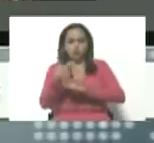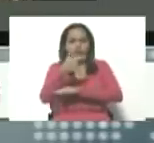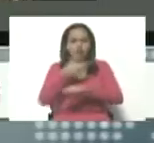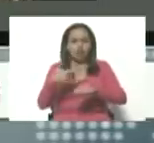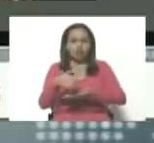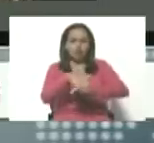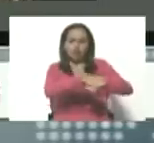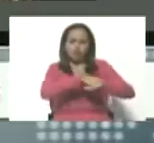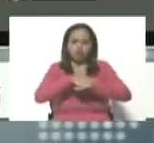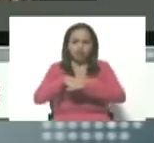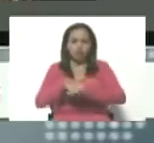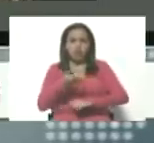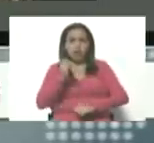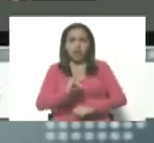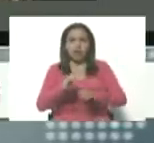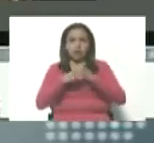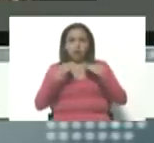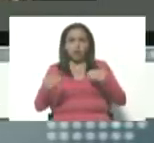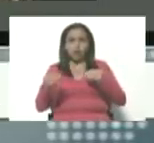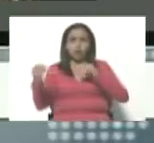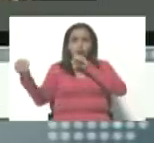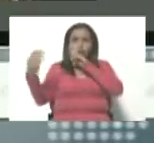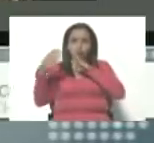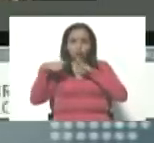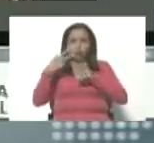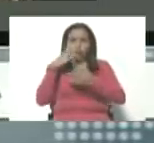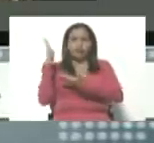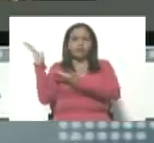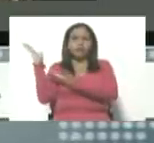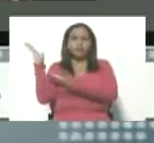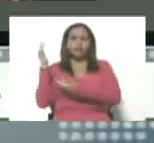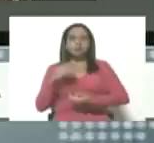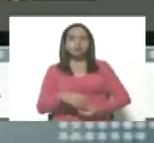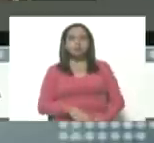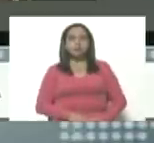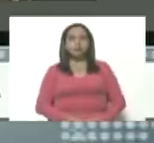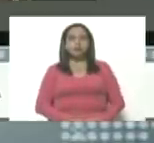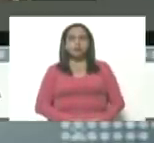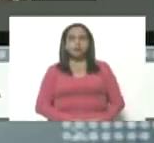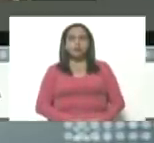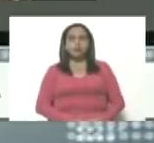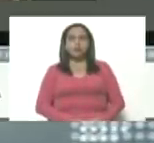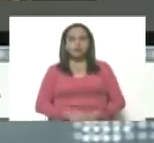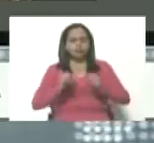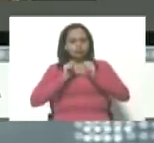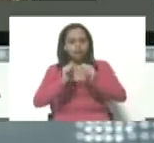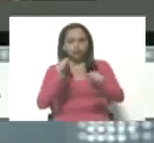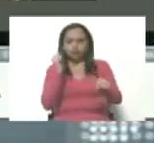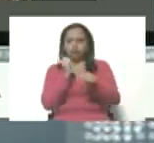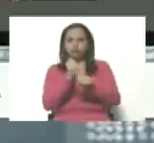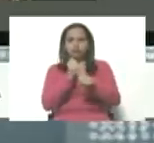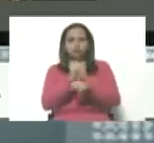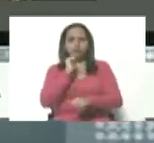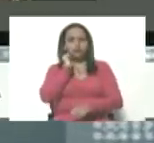Trujillo. Bueno, ahí están todos, miren, ahí los pueden ver. Ahí están. Hemos estado trabajando.